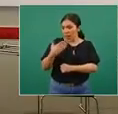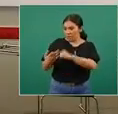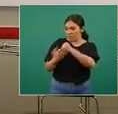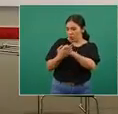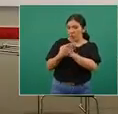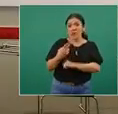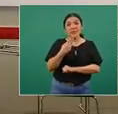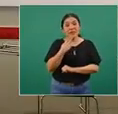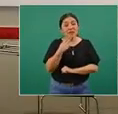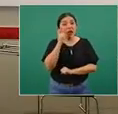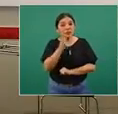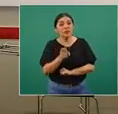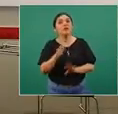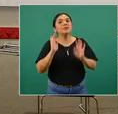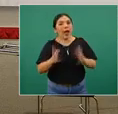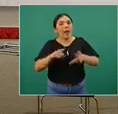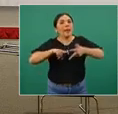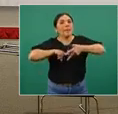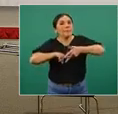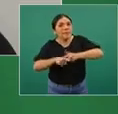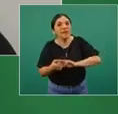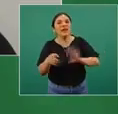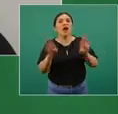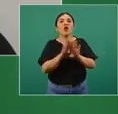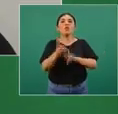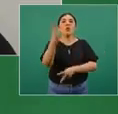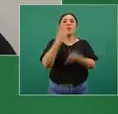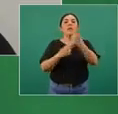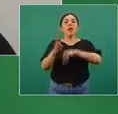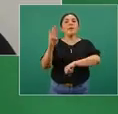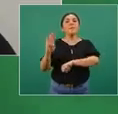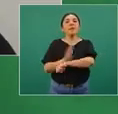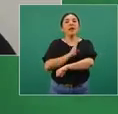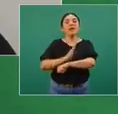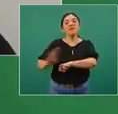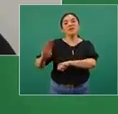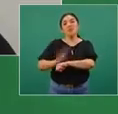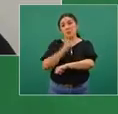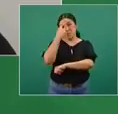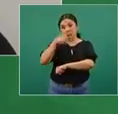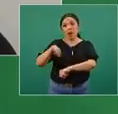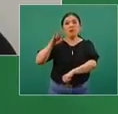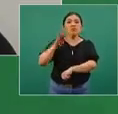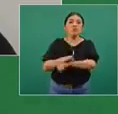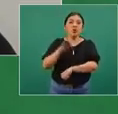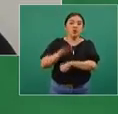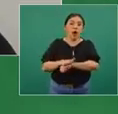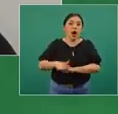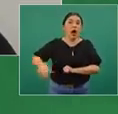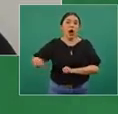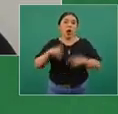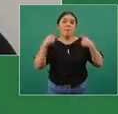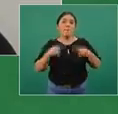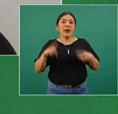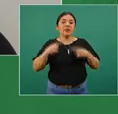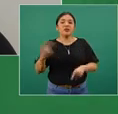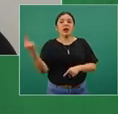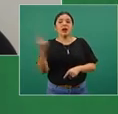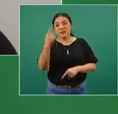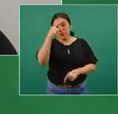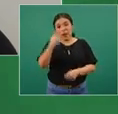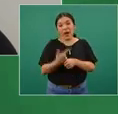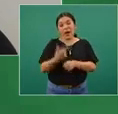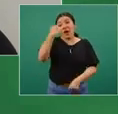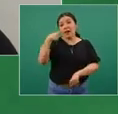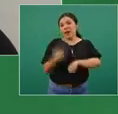que empieza ya también a generar el beneficio para efectos de la protección que se requiere para enfermedad